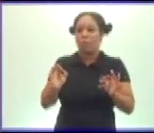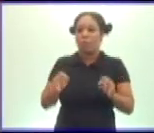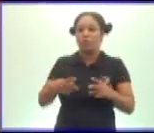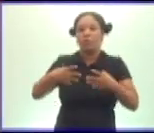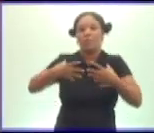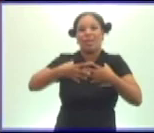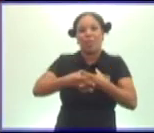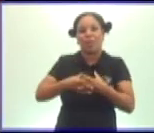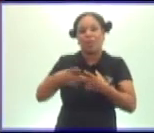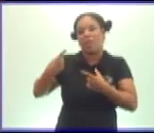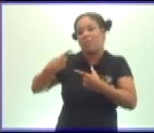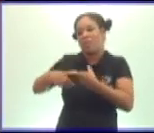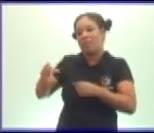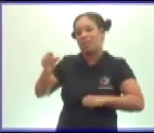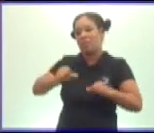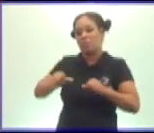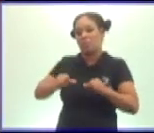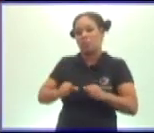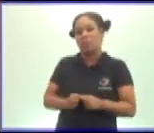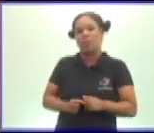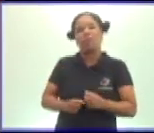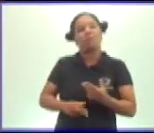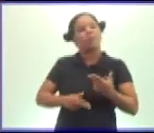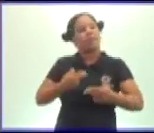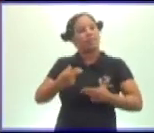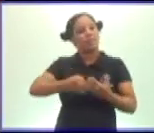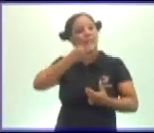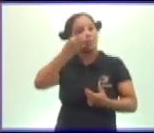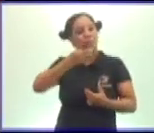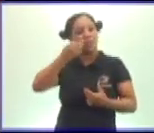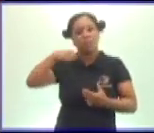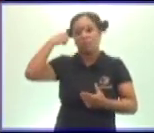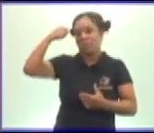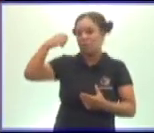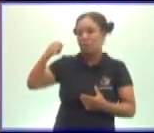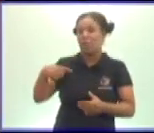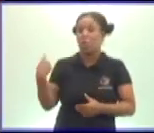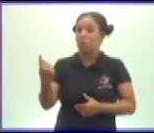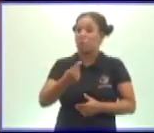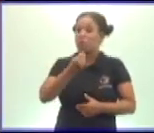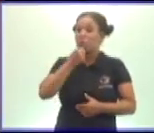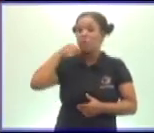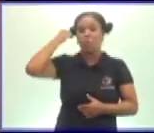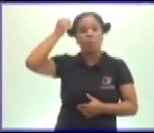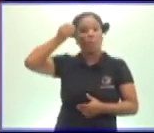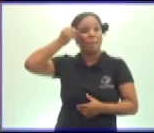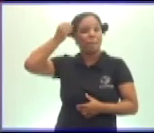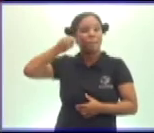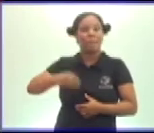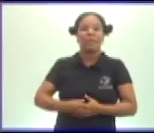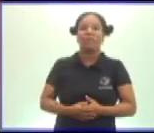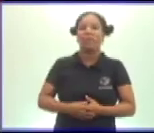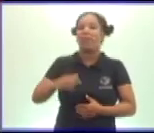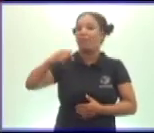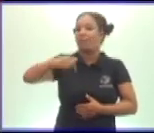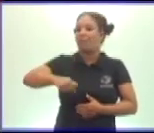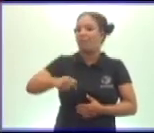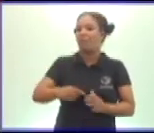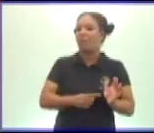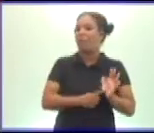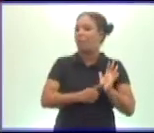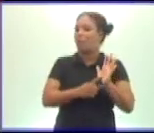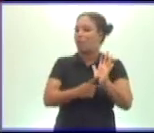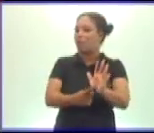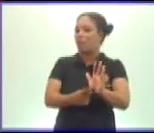hidrocarburos. Bien, hecha esta salvedad del material, pues nosotros podríamos pensar en que ahora les voy a mostrar, no